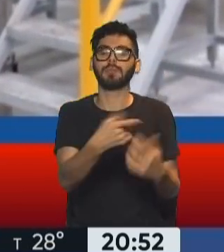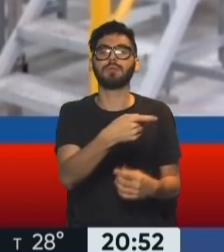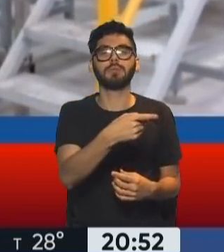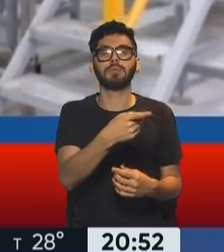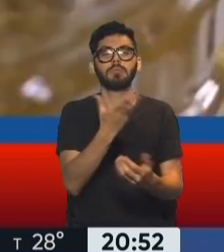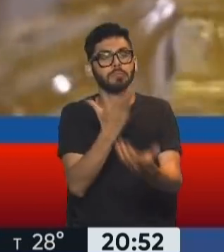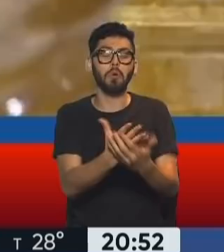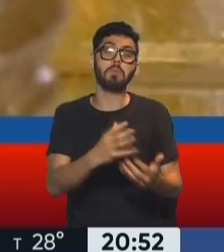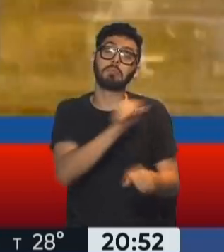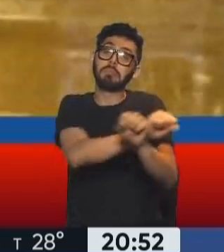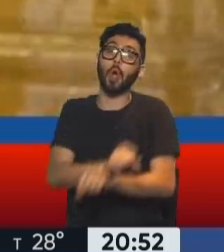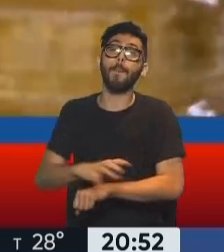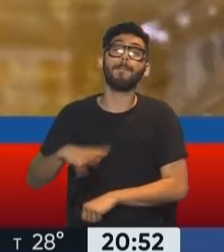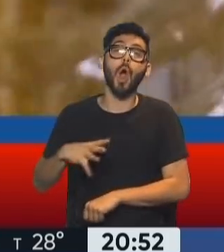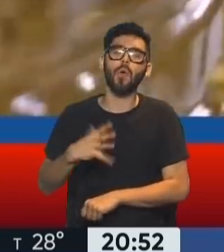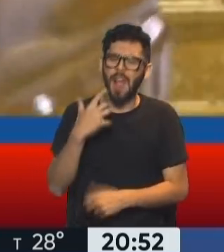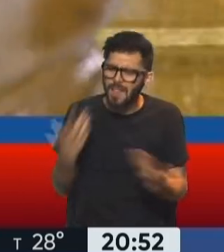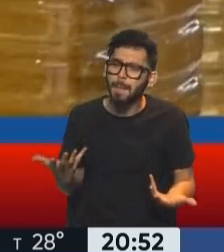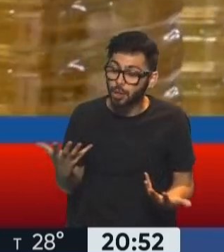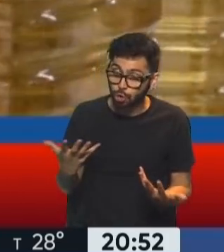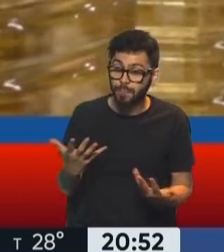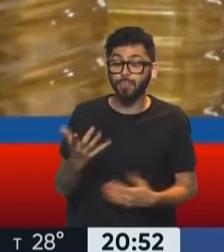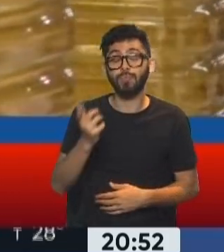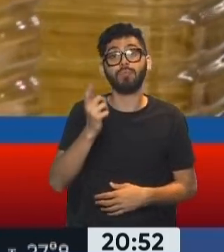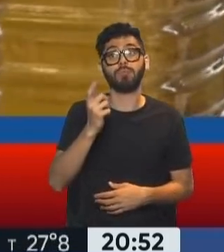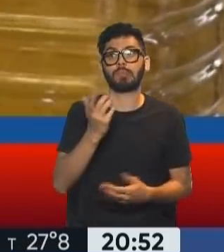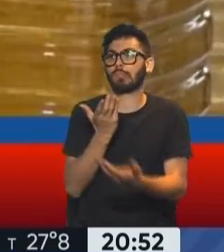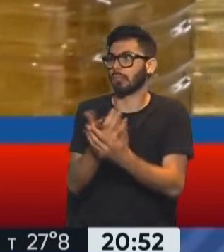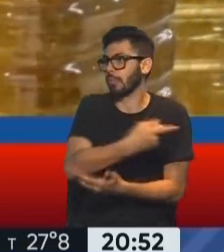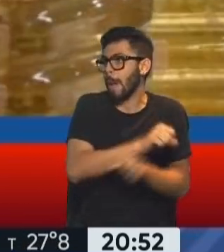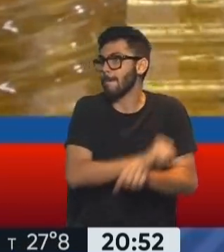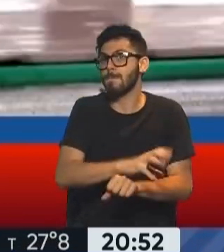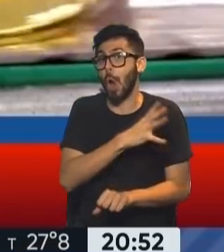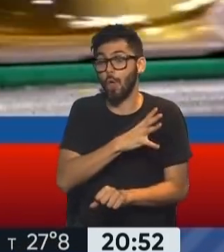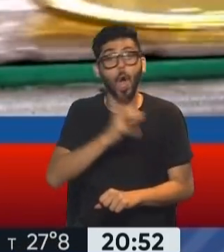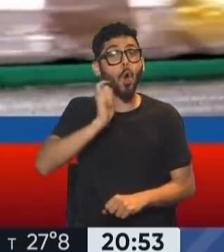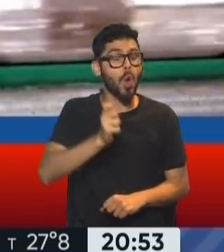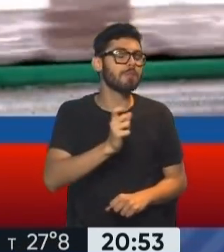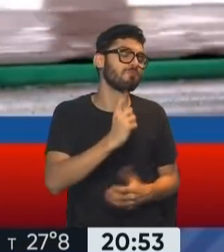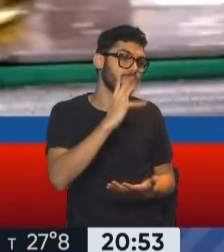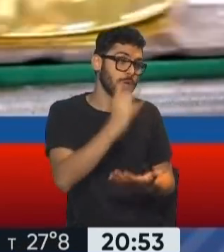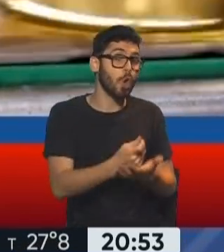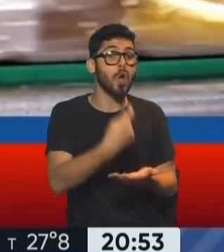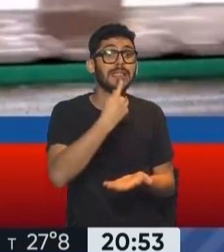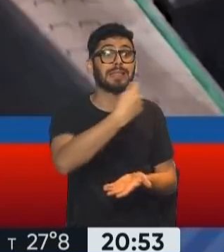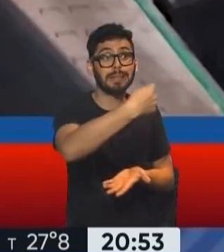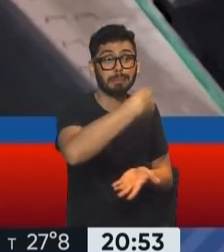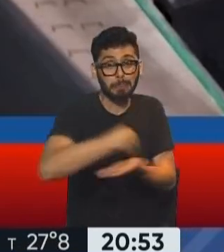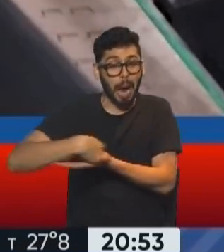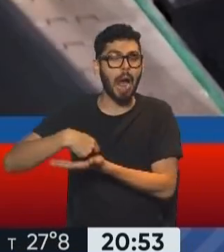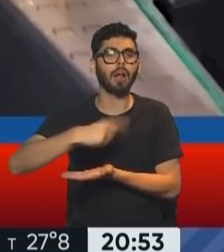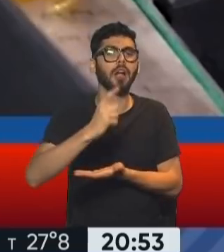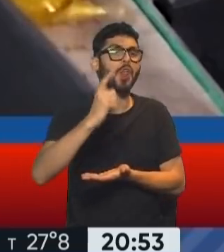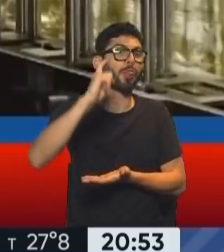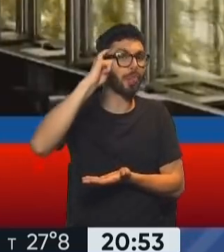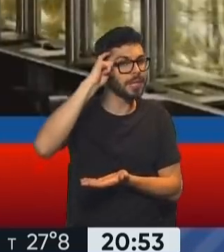Carlos? El juez decidió aceptar una caución de 10 millones de dólares para dejar, por lo menos por ahora,